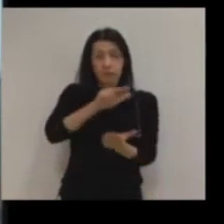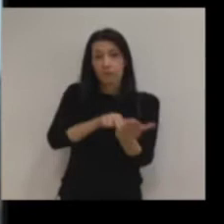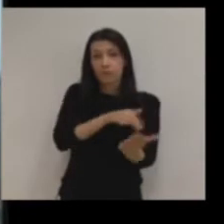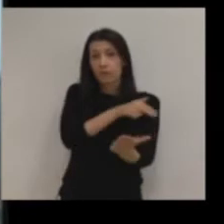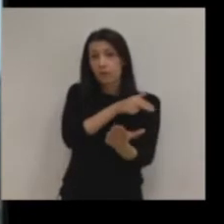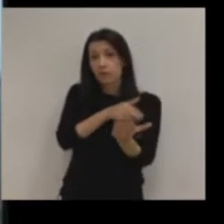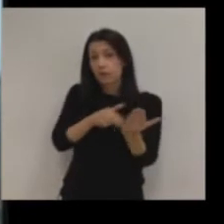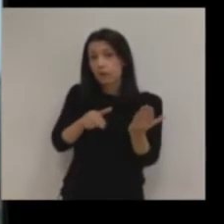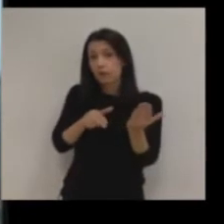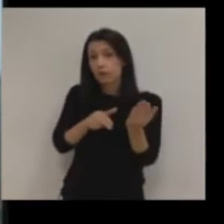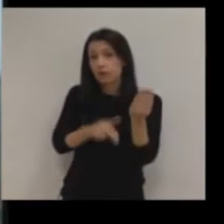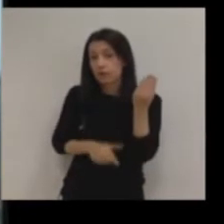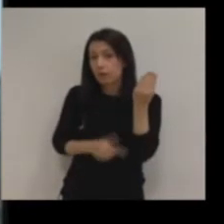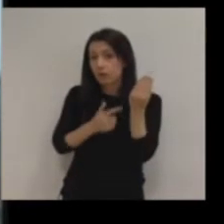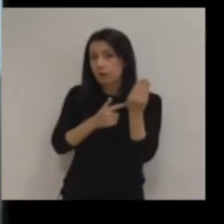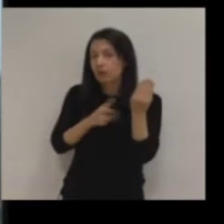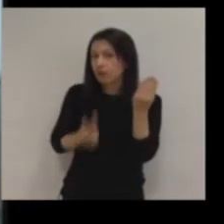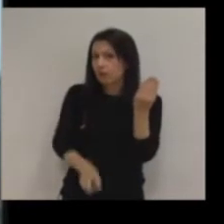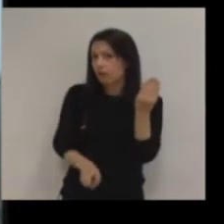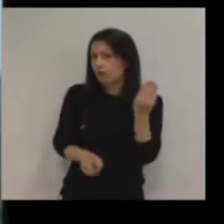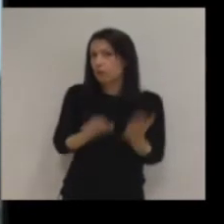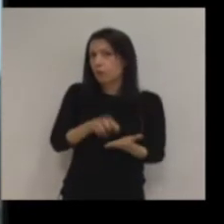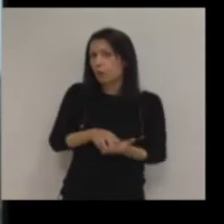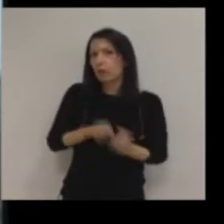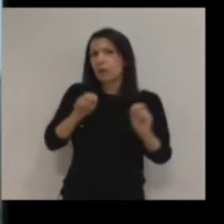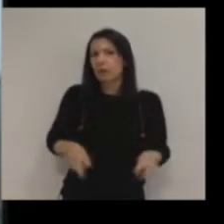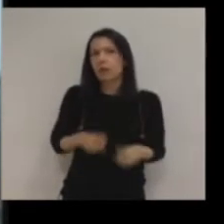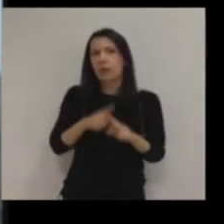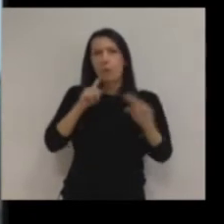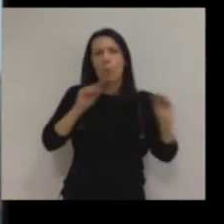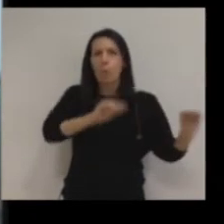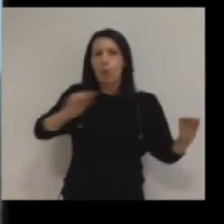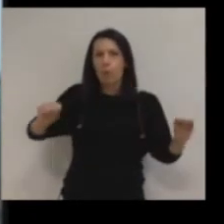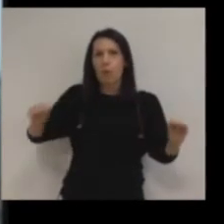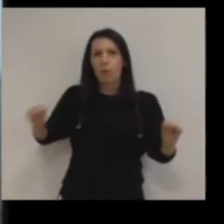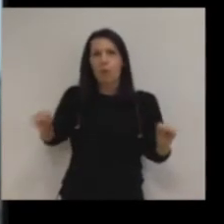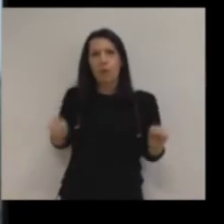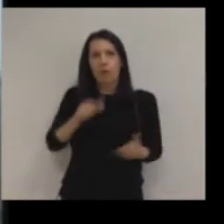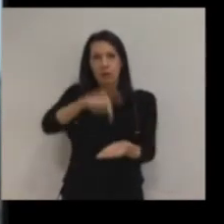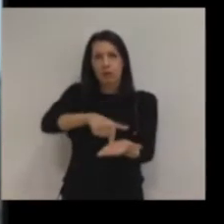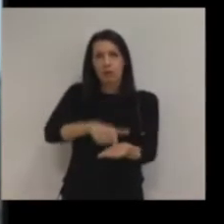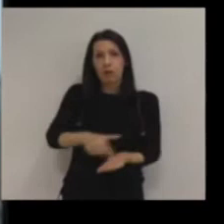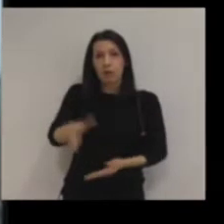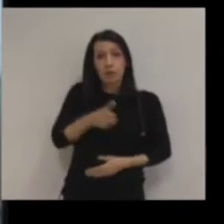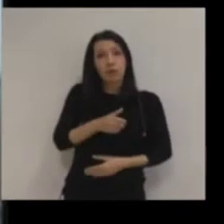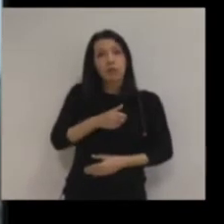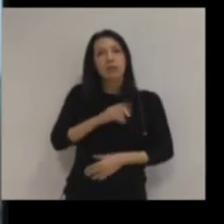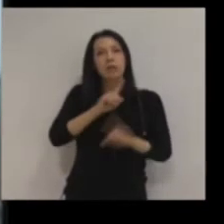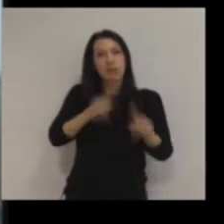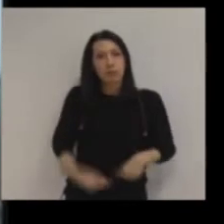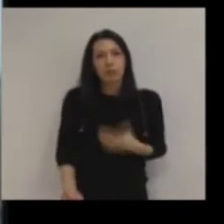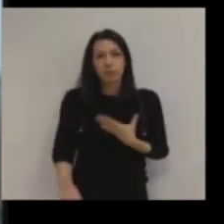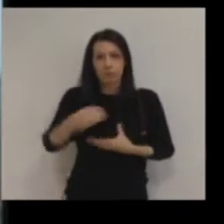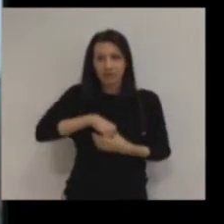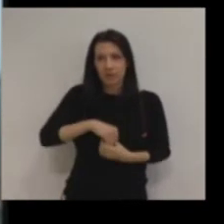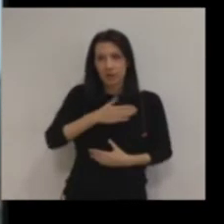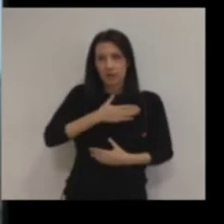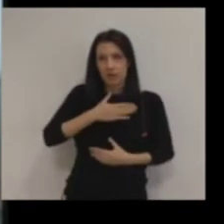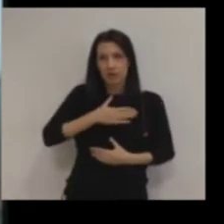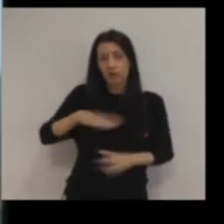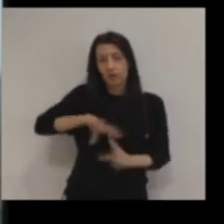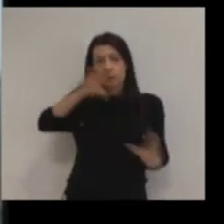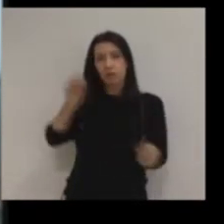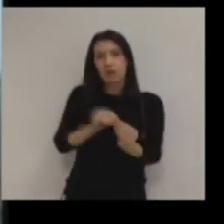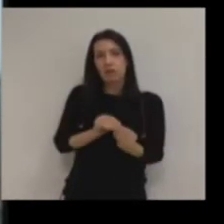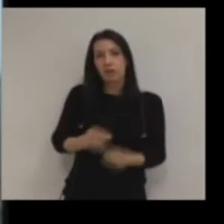Naciones Unidas ha servido sin duda como una proclama de derecho y que forma parte del derecho interno, sí. Pero las